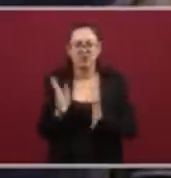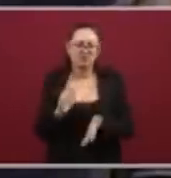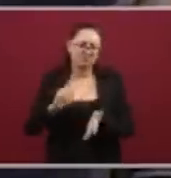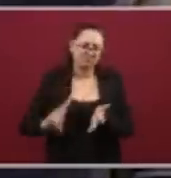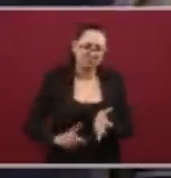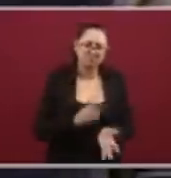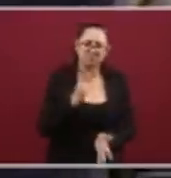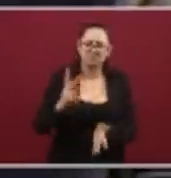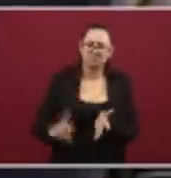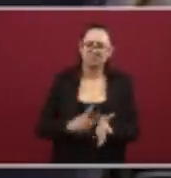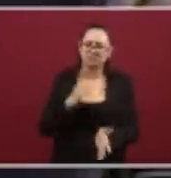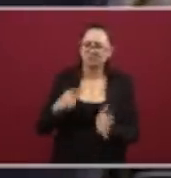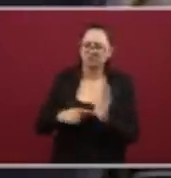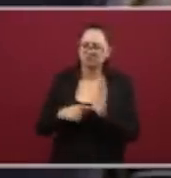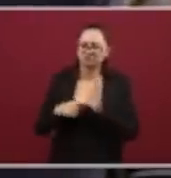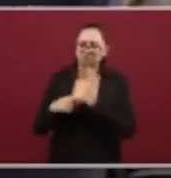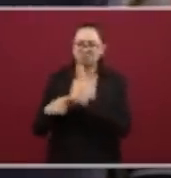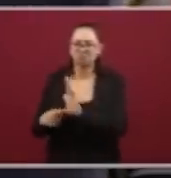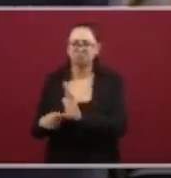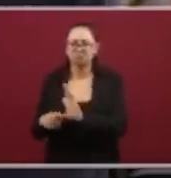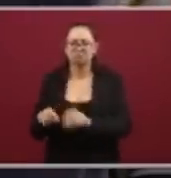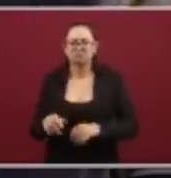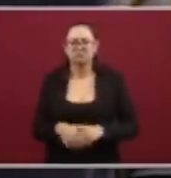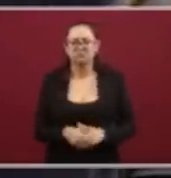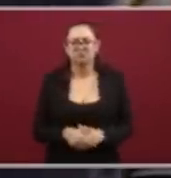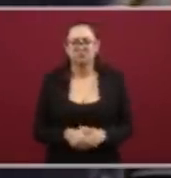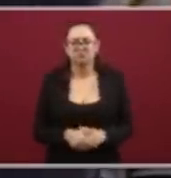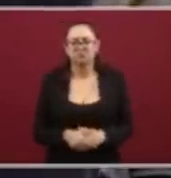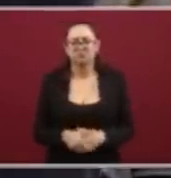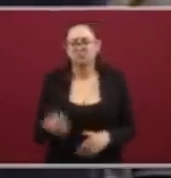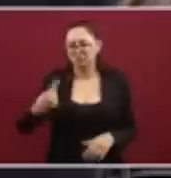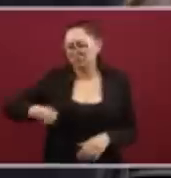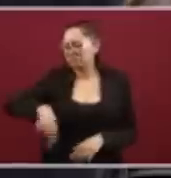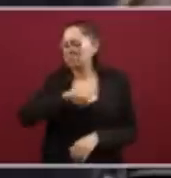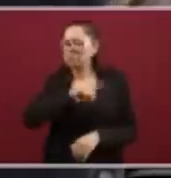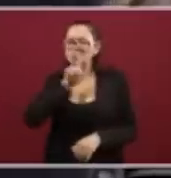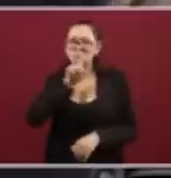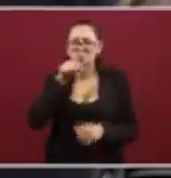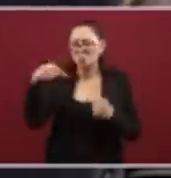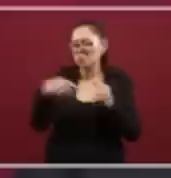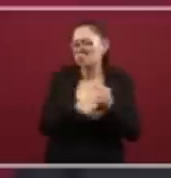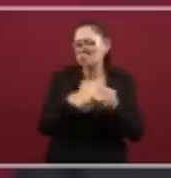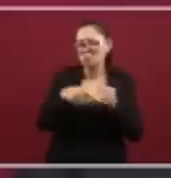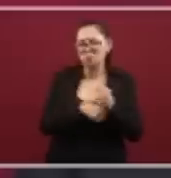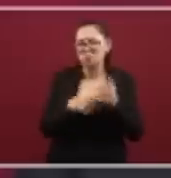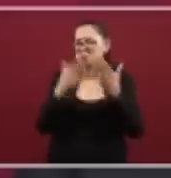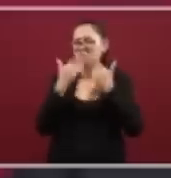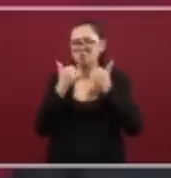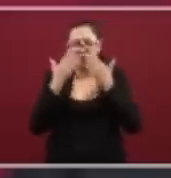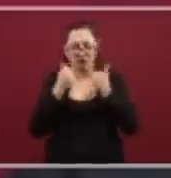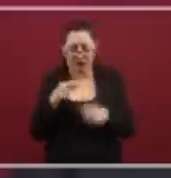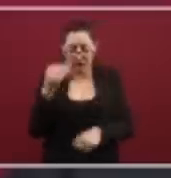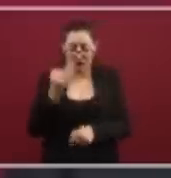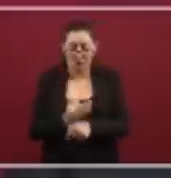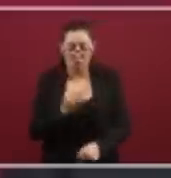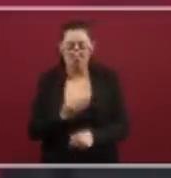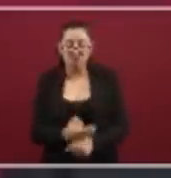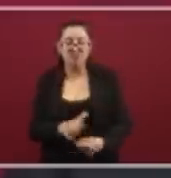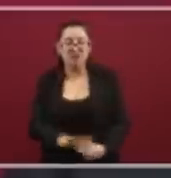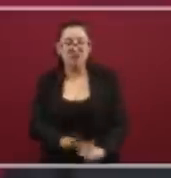también no tenemos nada oculto lo que decimos aquí